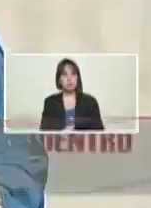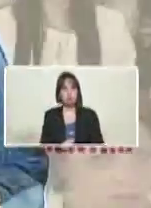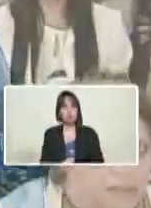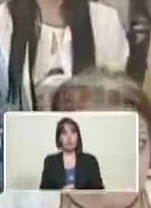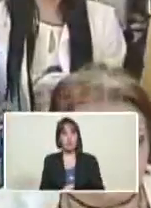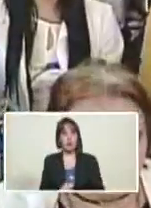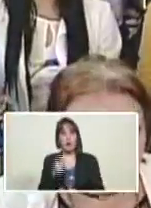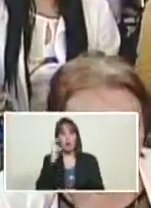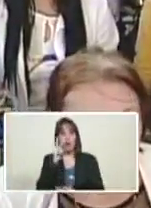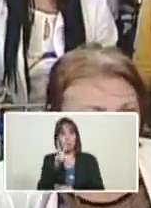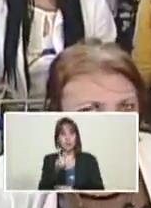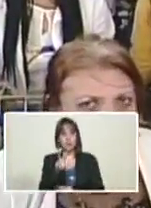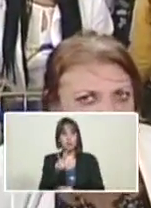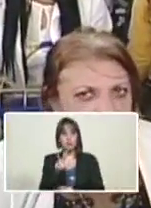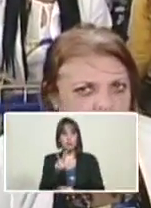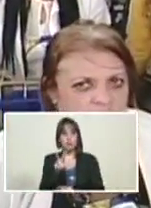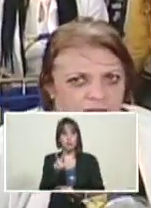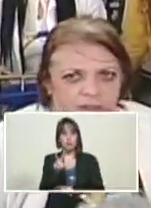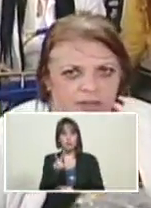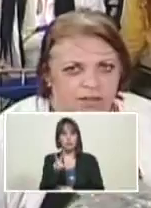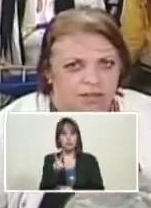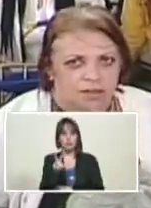De la visión.